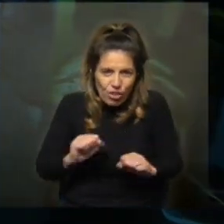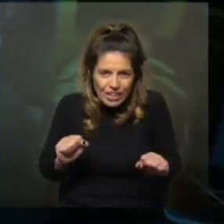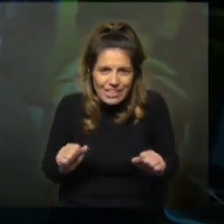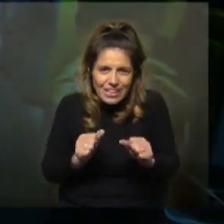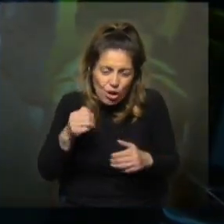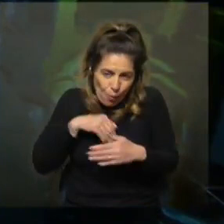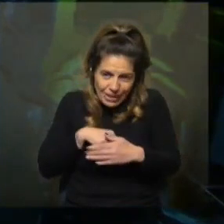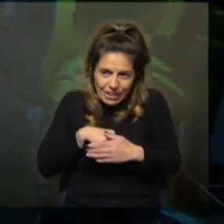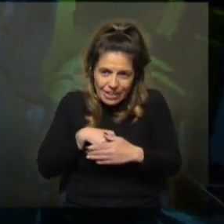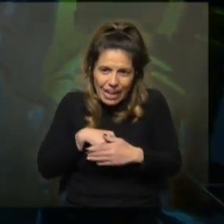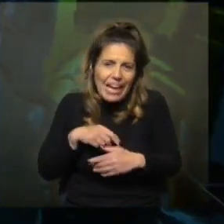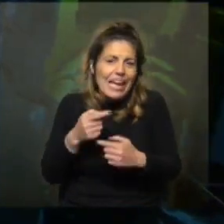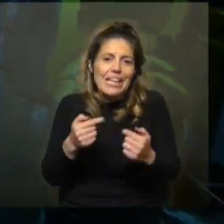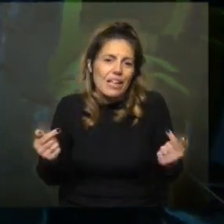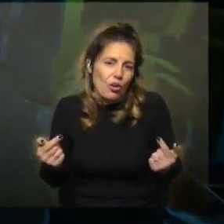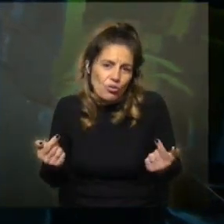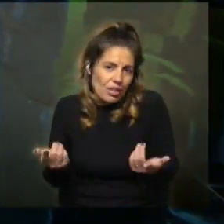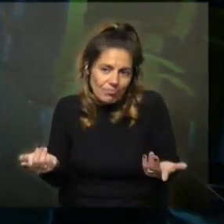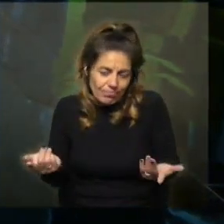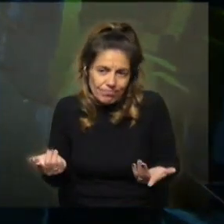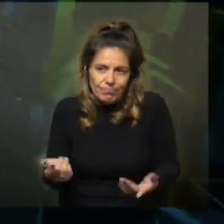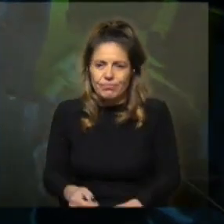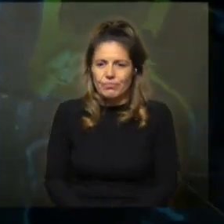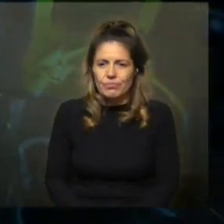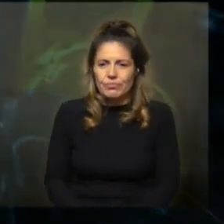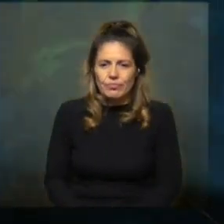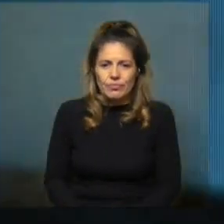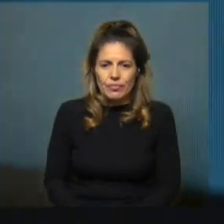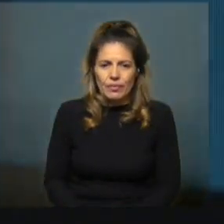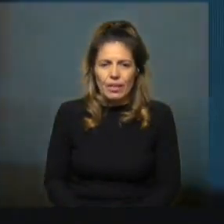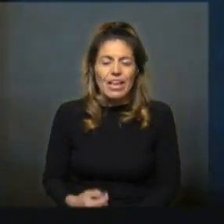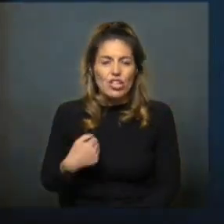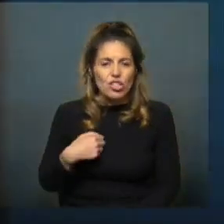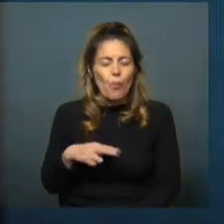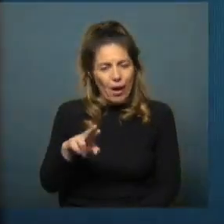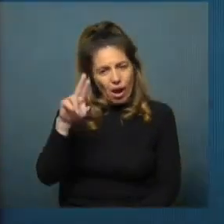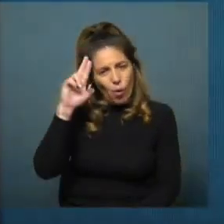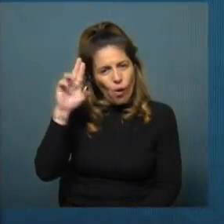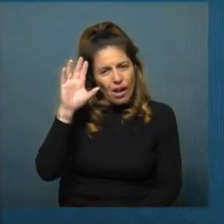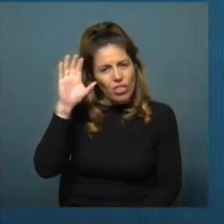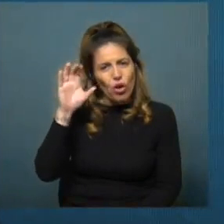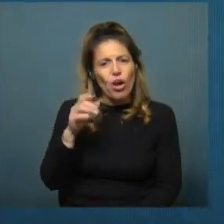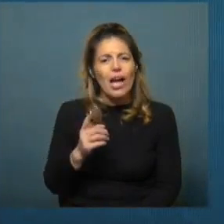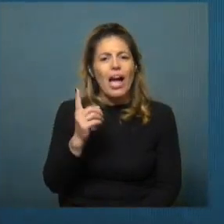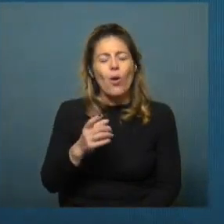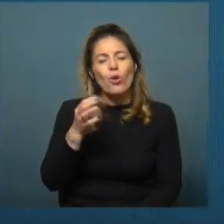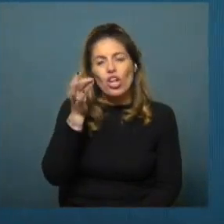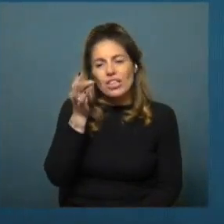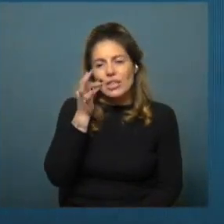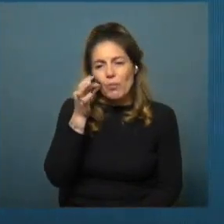metería esas cosas que sí yo recuerdo alguno de los testimonios de las de las